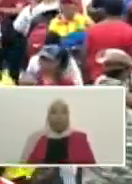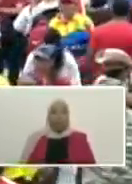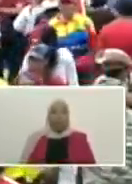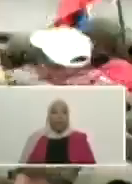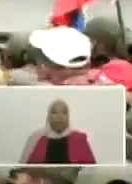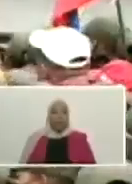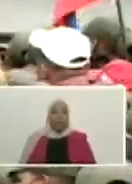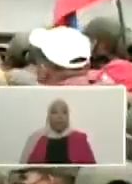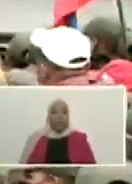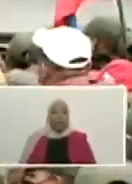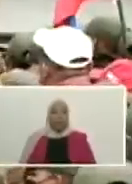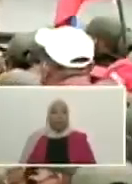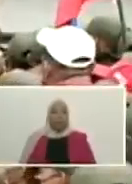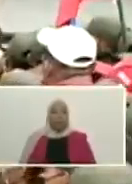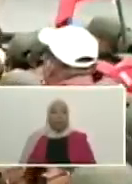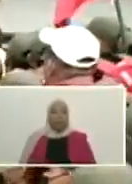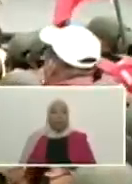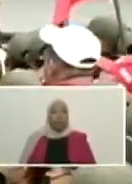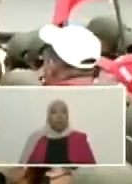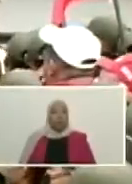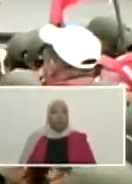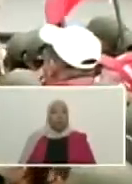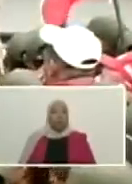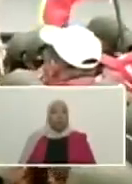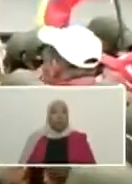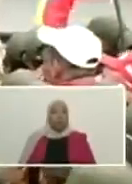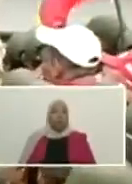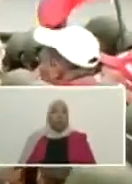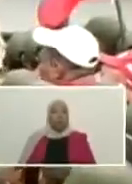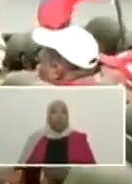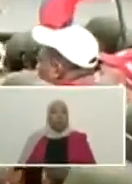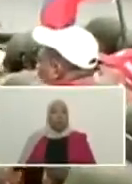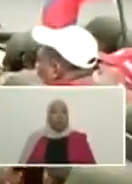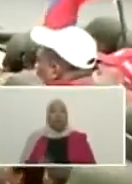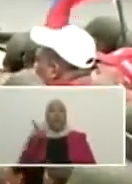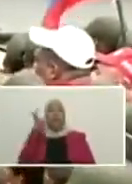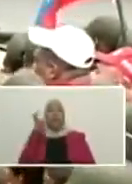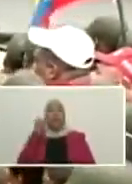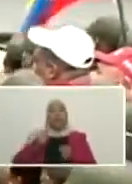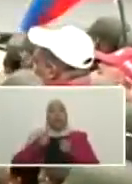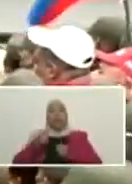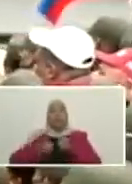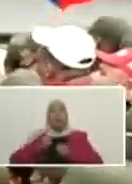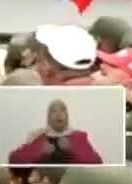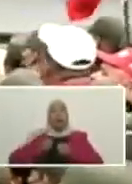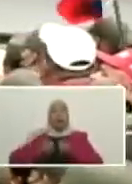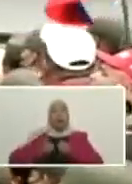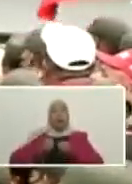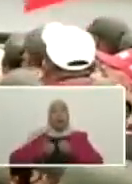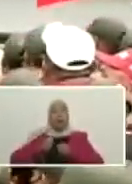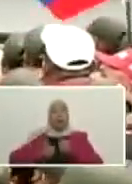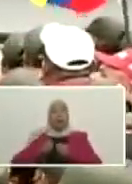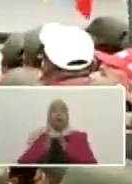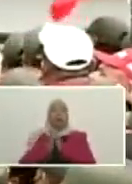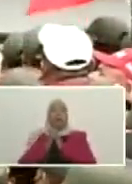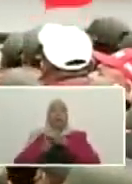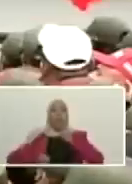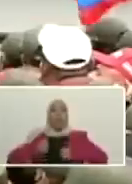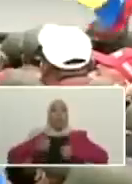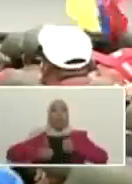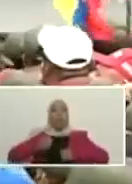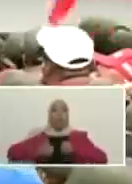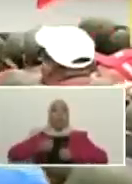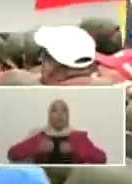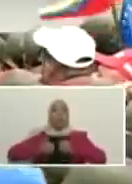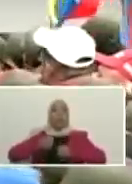¡Qué bello, qué bello, qué bello! ¡Su maraca! ¡Que suene la maraca! ¡Mueve la maraca, mueve la